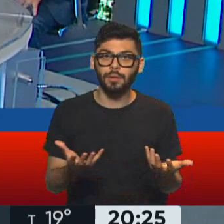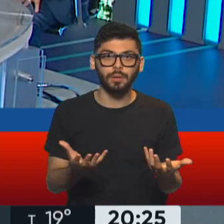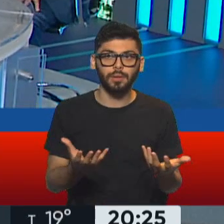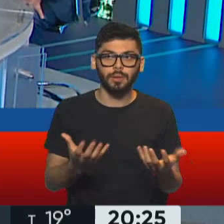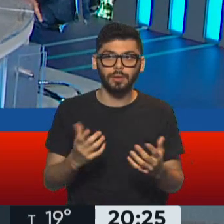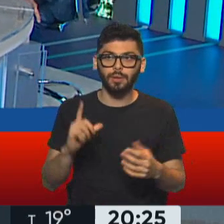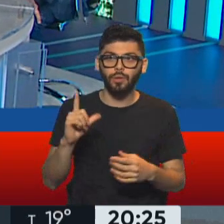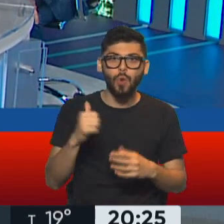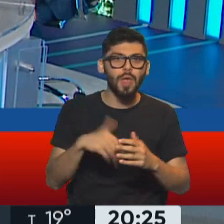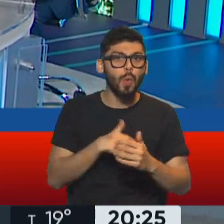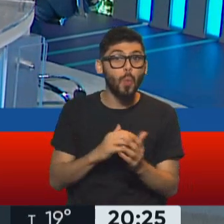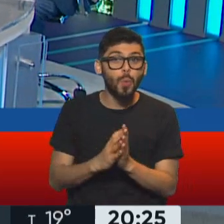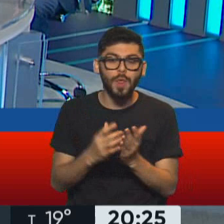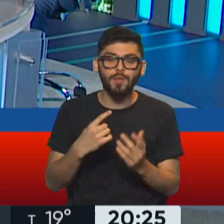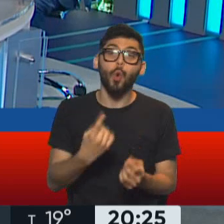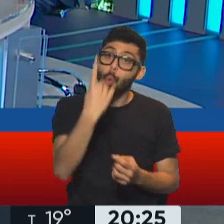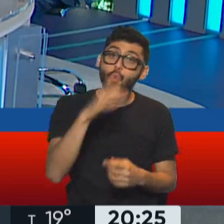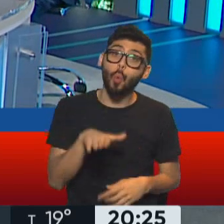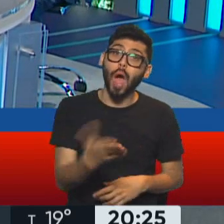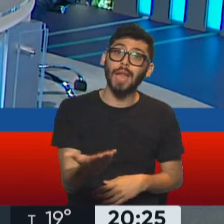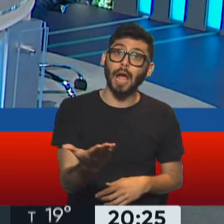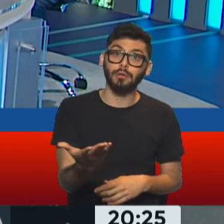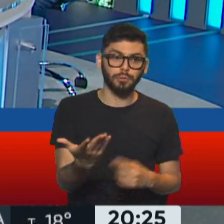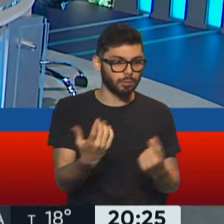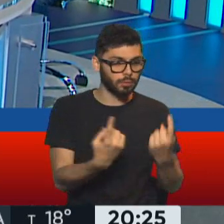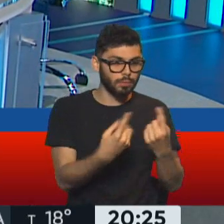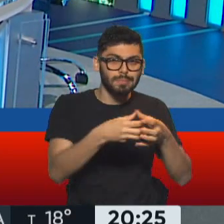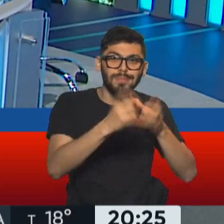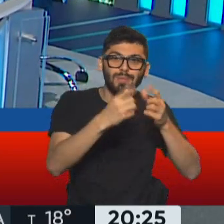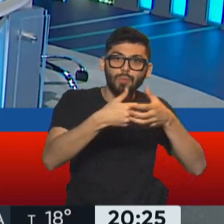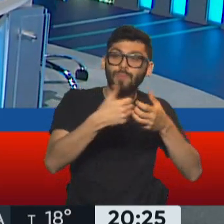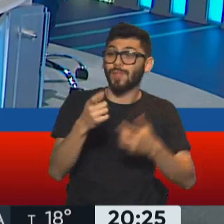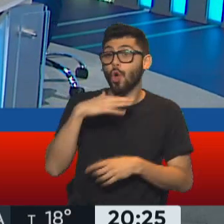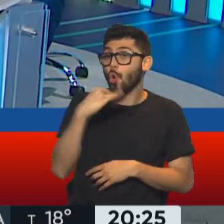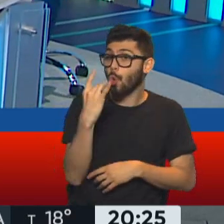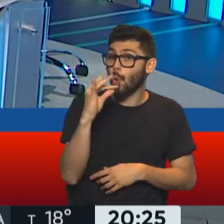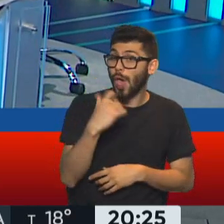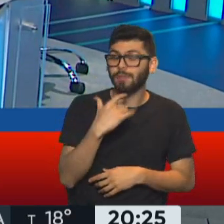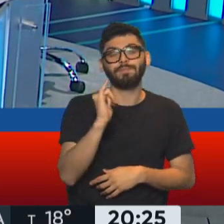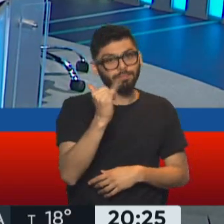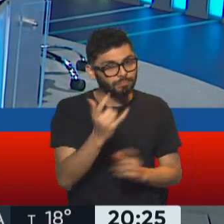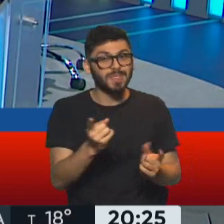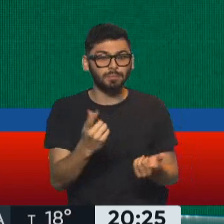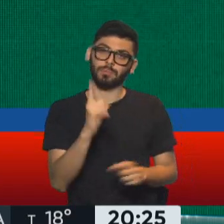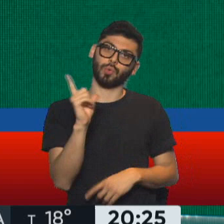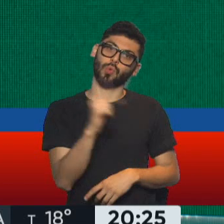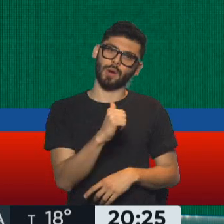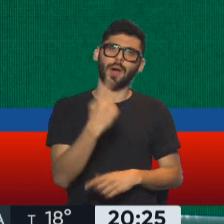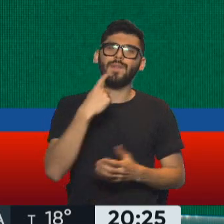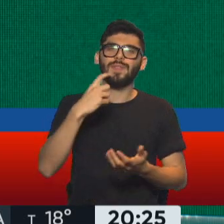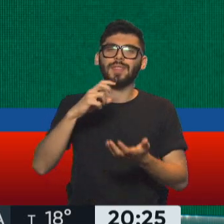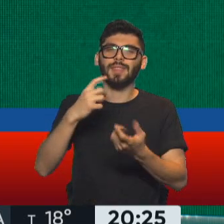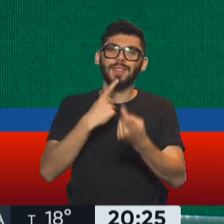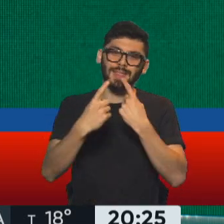es de la Biblia. Hay uno que te va a traicionar. Claro, los voy a invitar de Judas Macabeo. Exactamente. Los voy a invitar a una pequeña nota. Va a